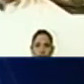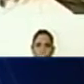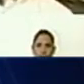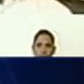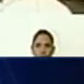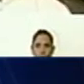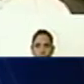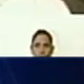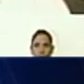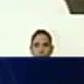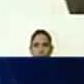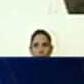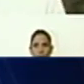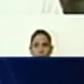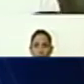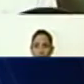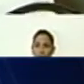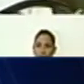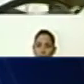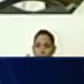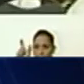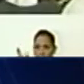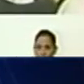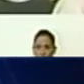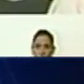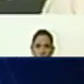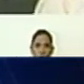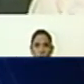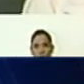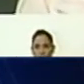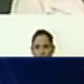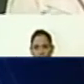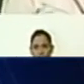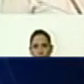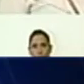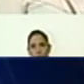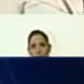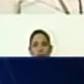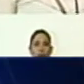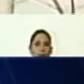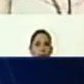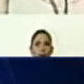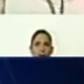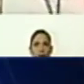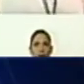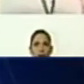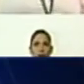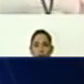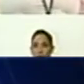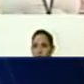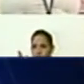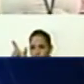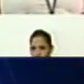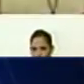coercitivas al traidor protagonista del golpe de Estado del 30 de abril, el traidor